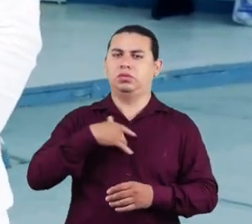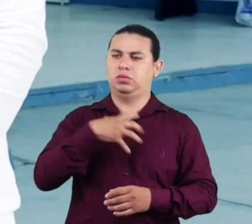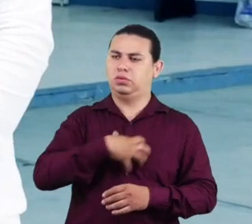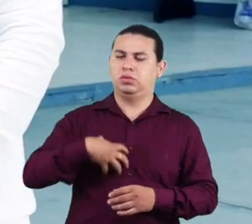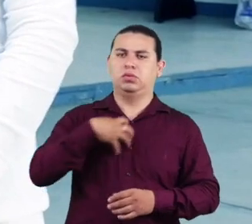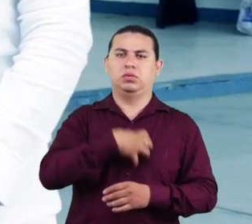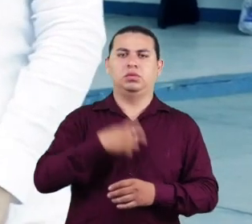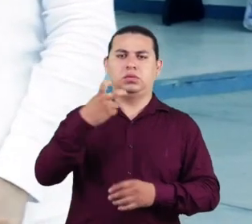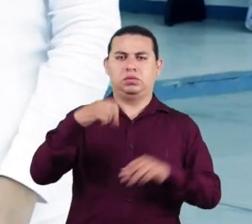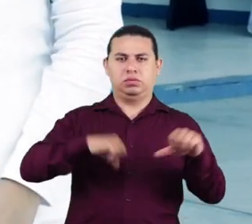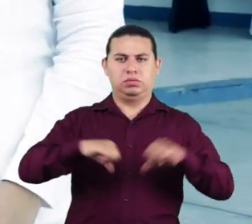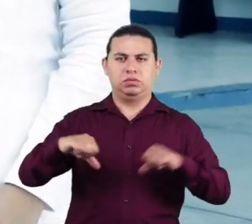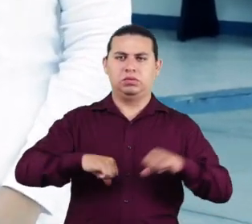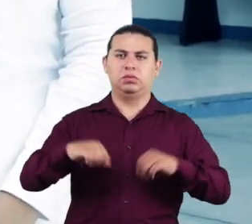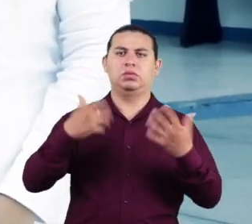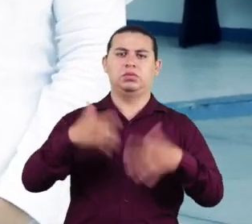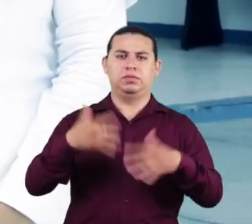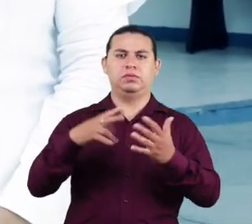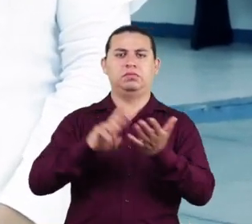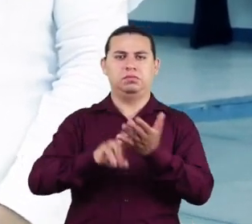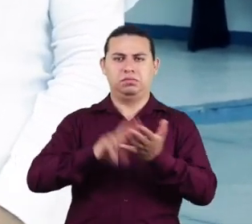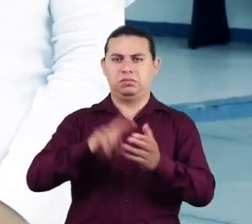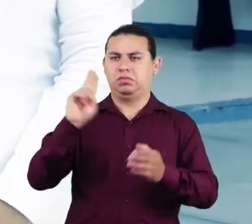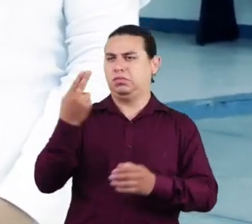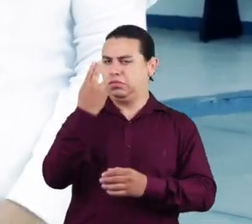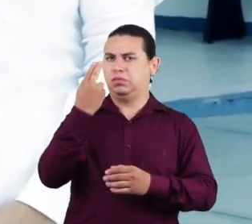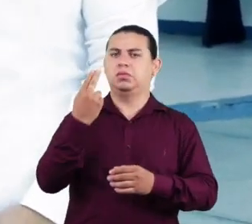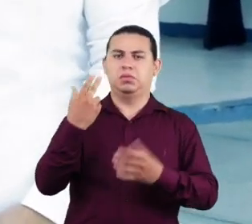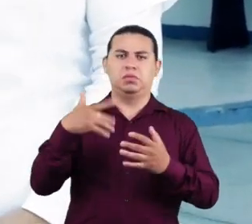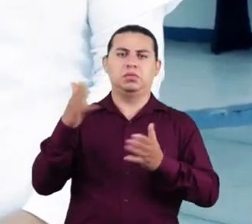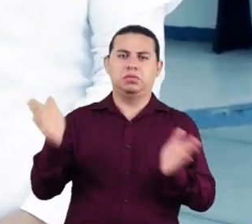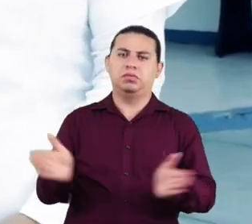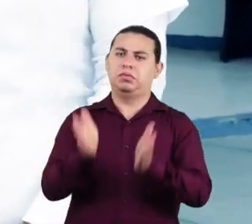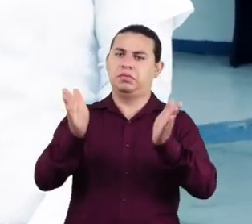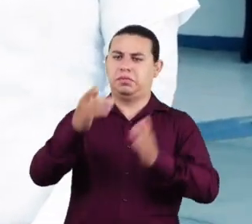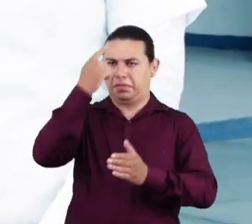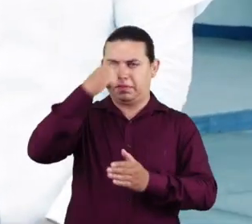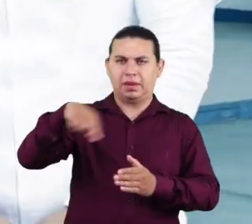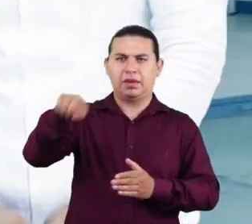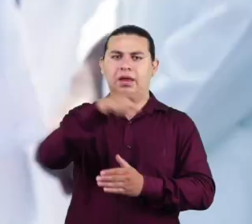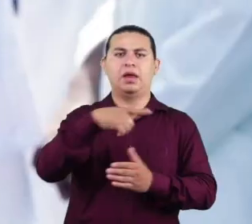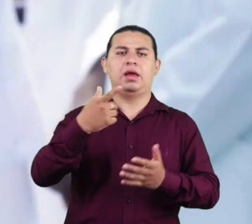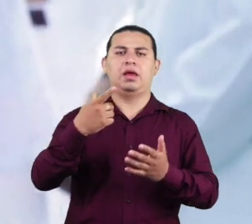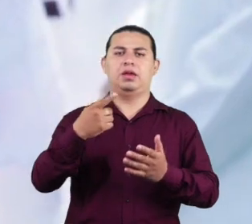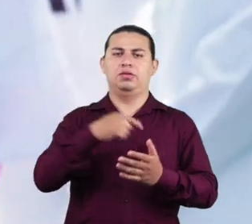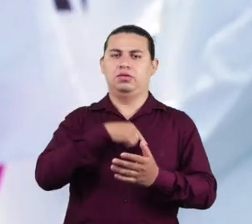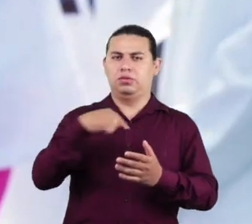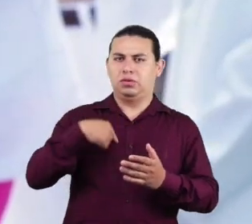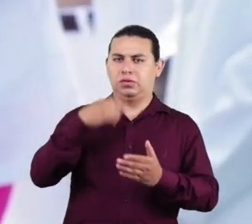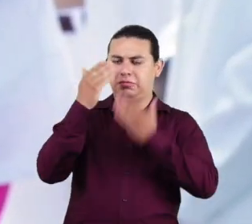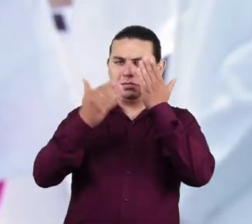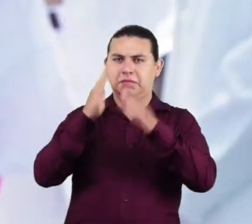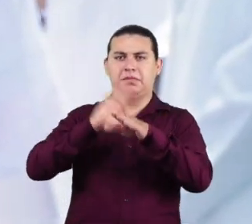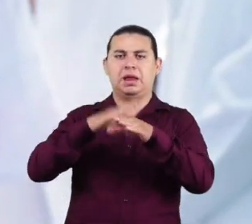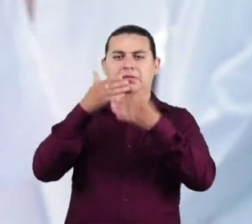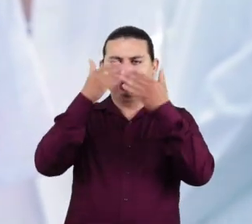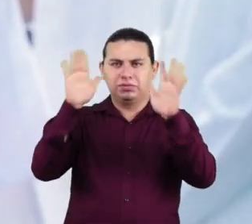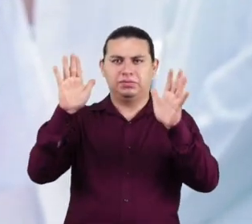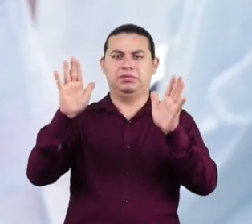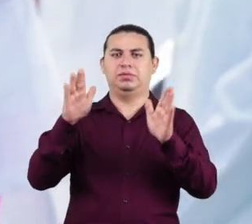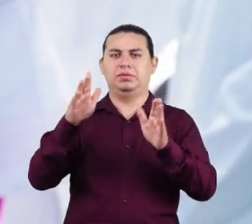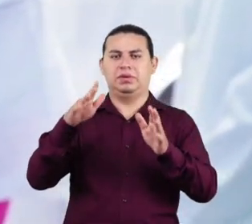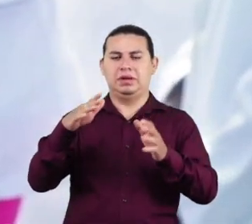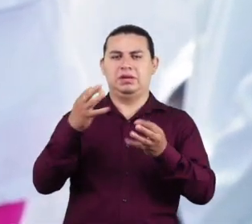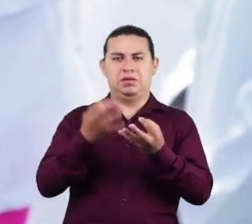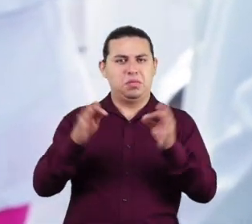es que estoy muy contento con este tipo de actividades que se realizan en mi facultad, ya que esto promueve a que nosotros estudiemos como un poco más acerca